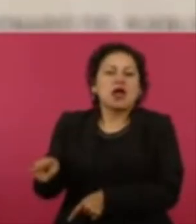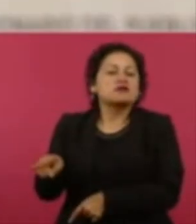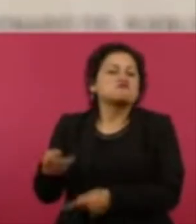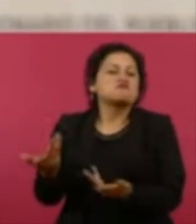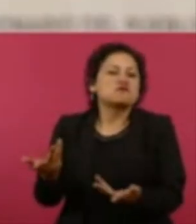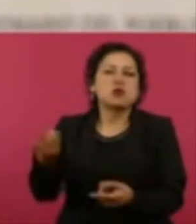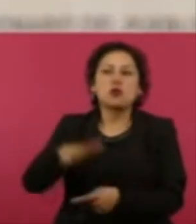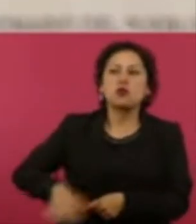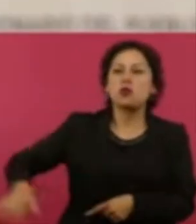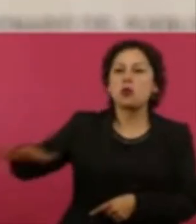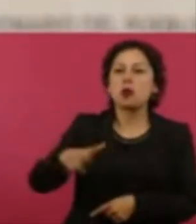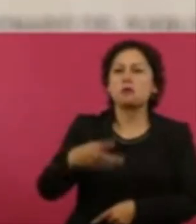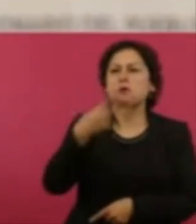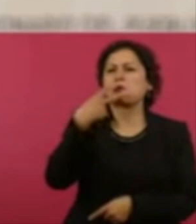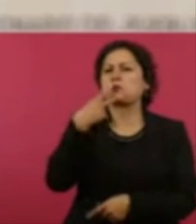también había